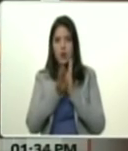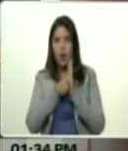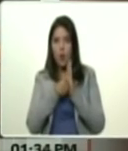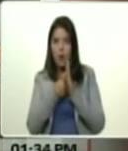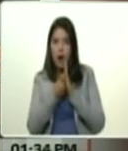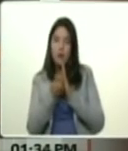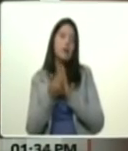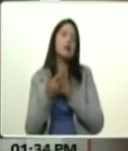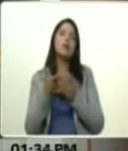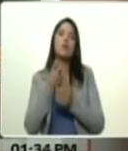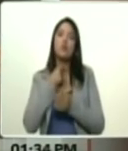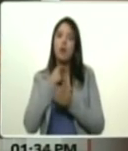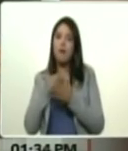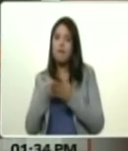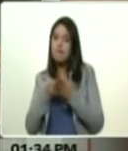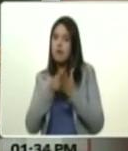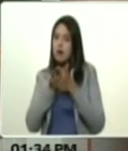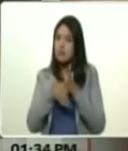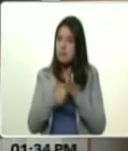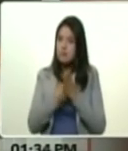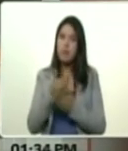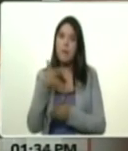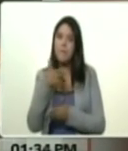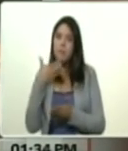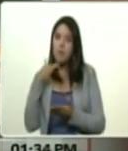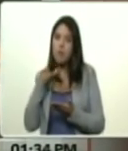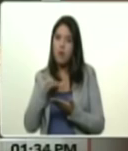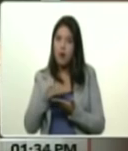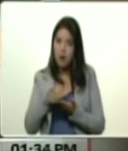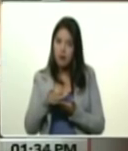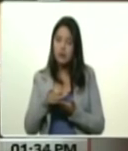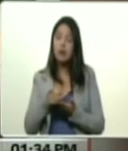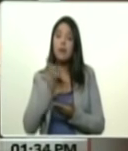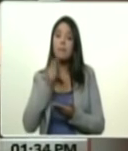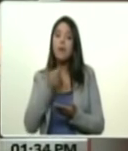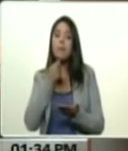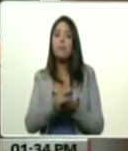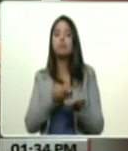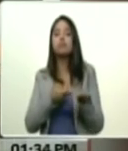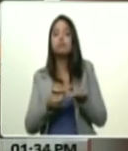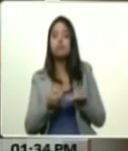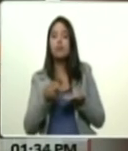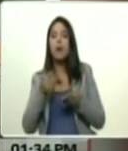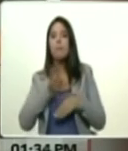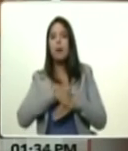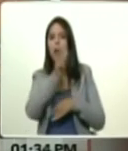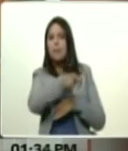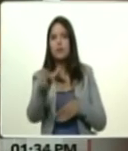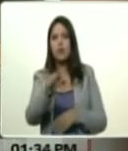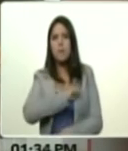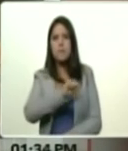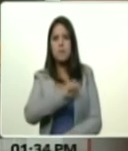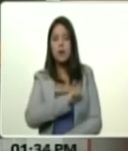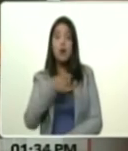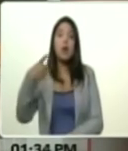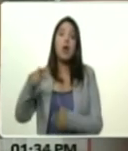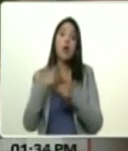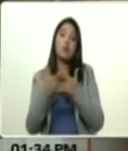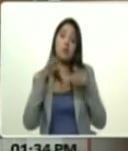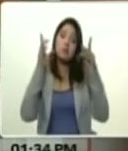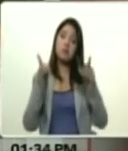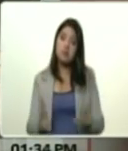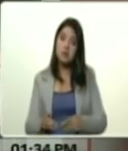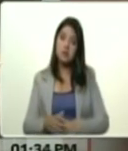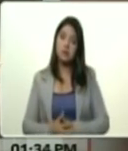la extorsión, el sicariato y la vacuna como medio de terror, y decidieron en ese